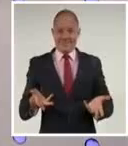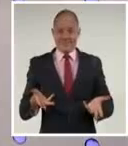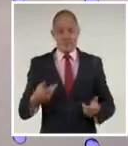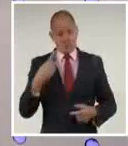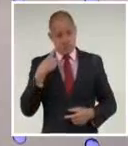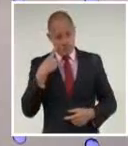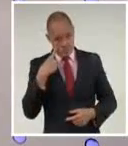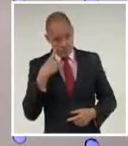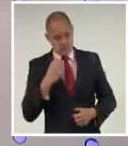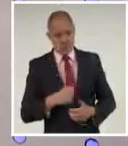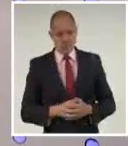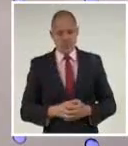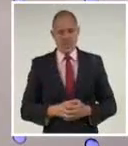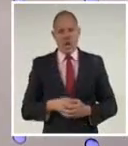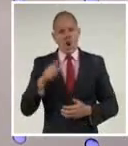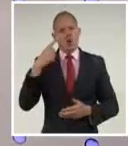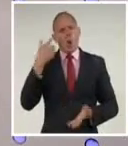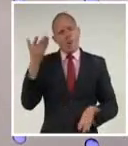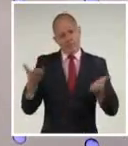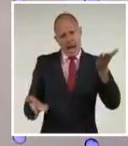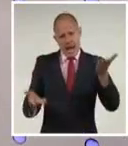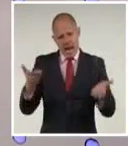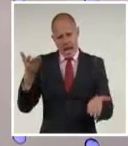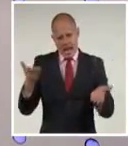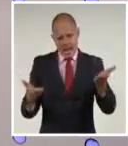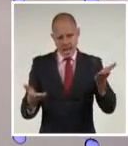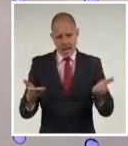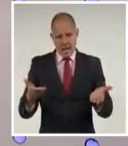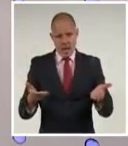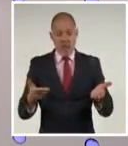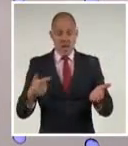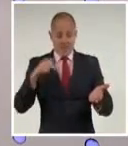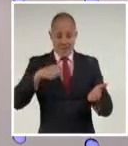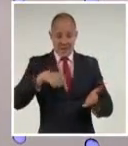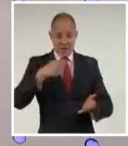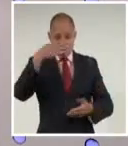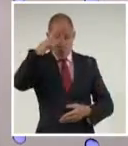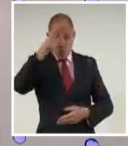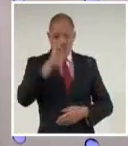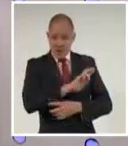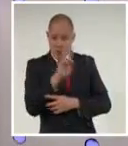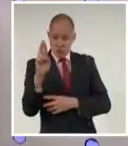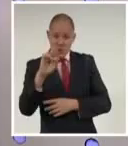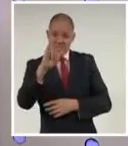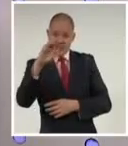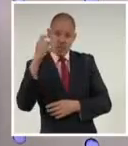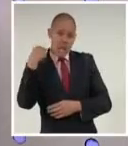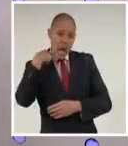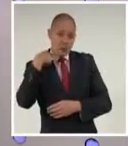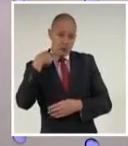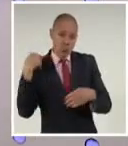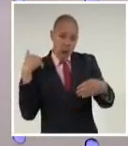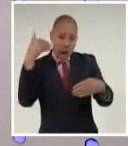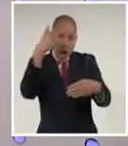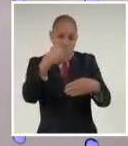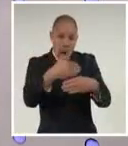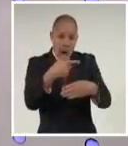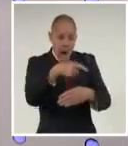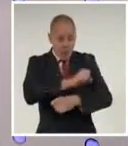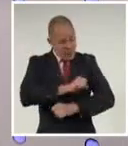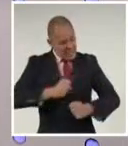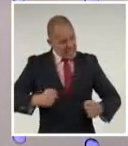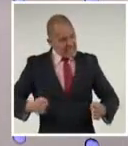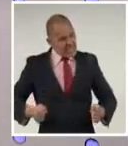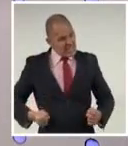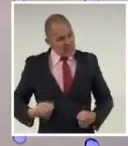poner en perspectiva lo que la Revolución Cubana y este país ha resistido durante 60 años, habrá siempre que tener en cuenta que el proyecto